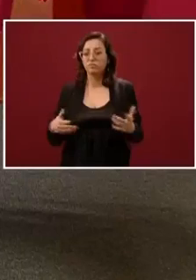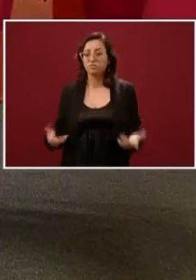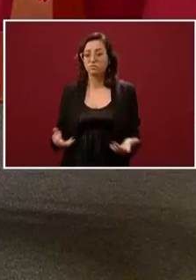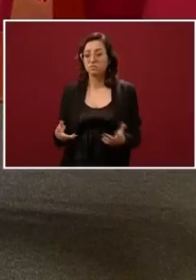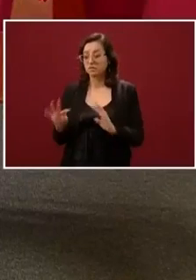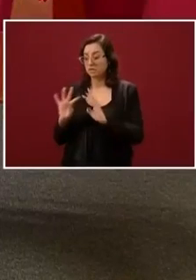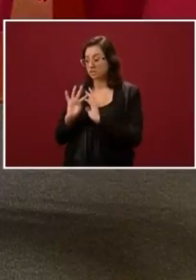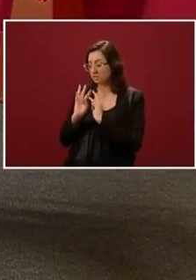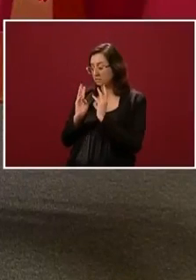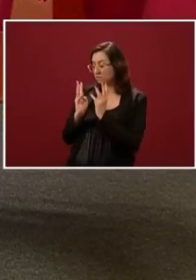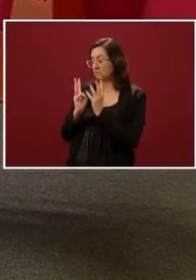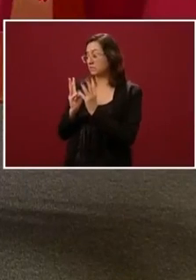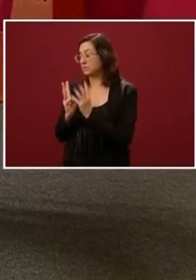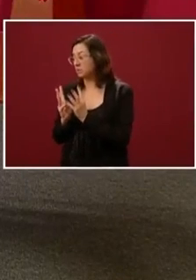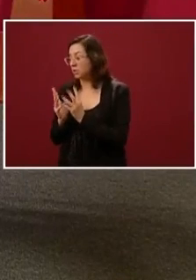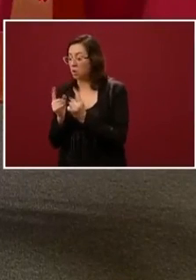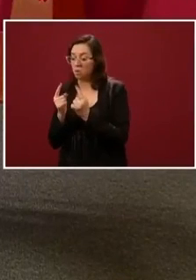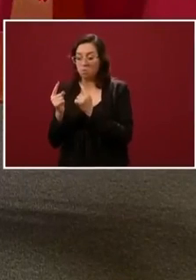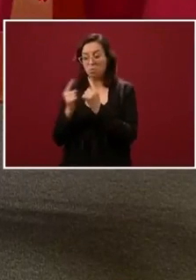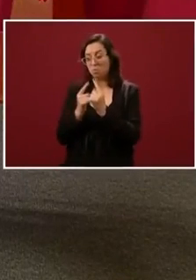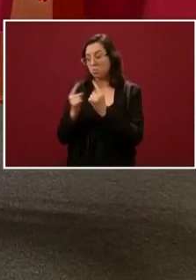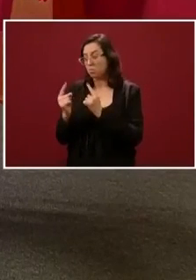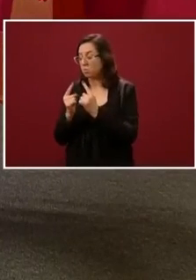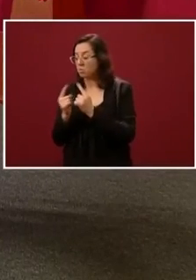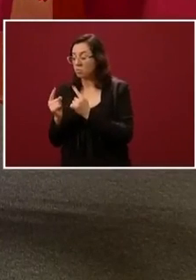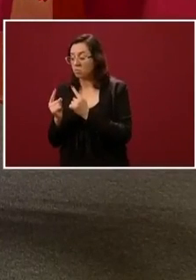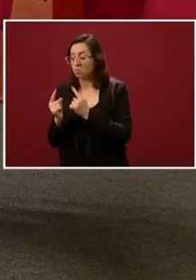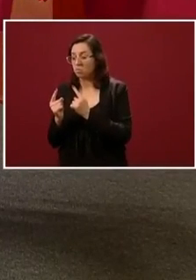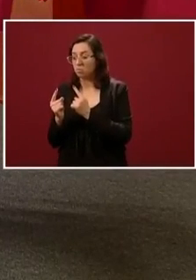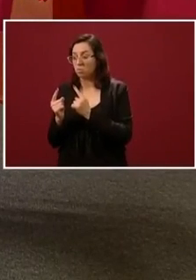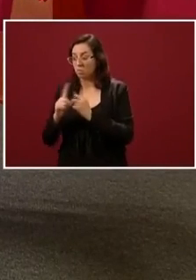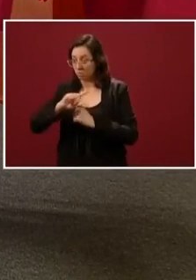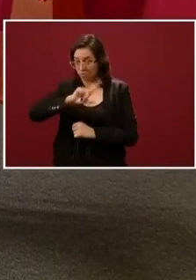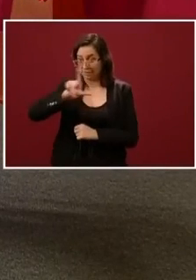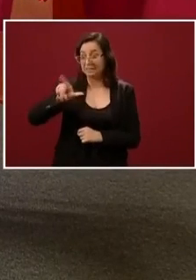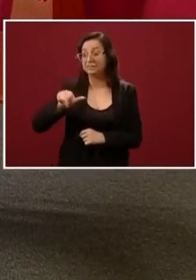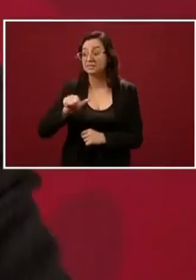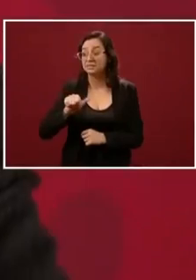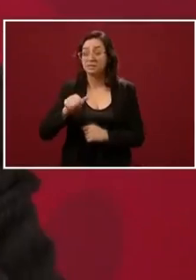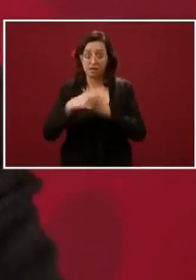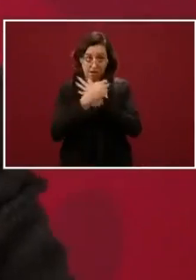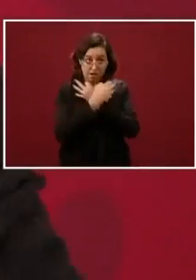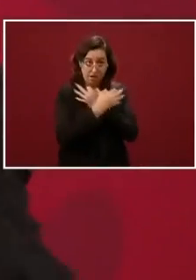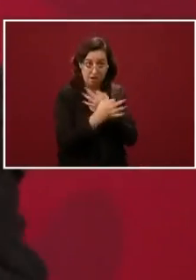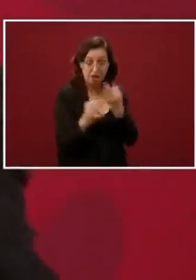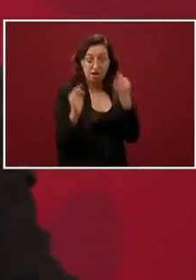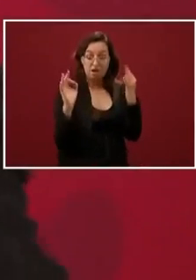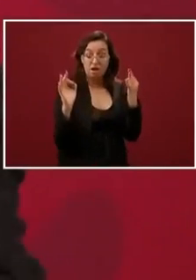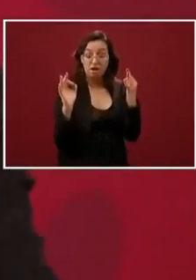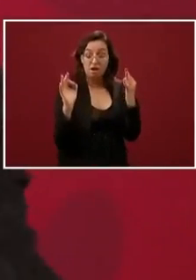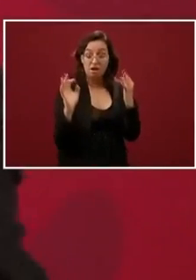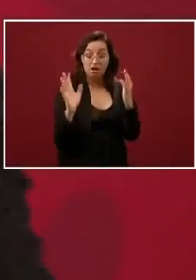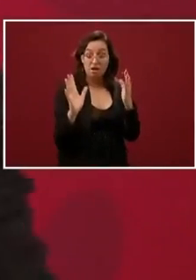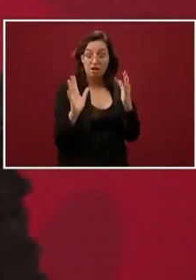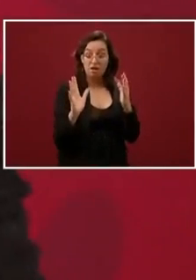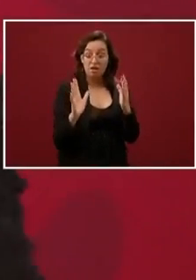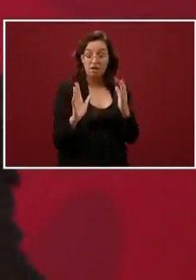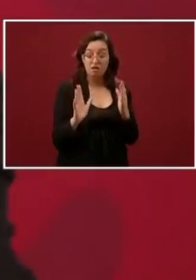sesión ordinaria o extraordinaria de este consejo para ir